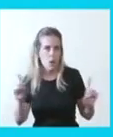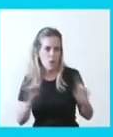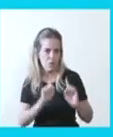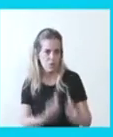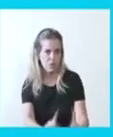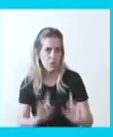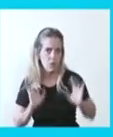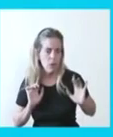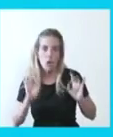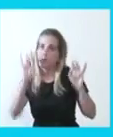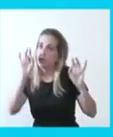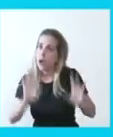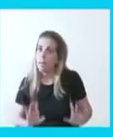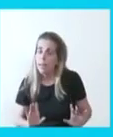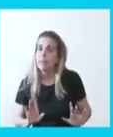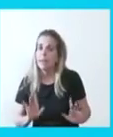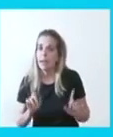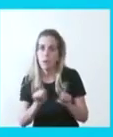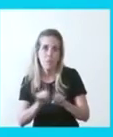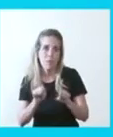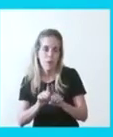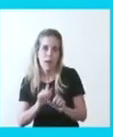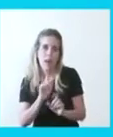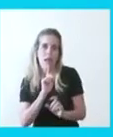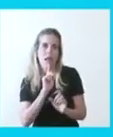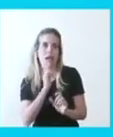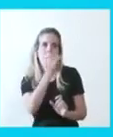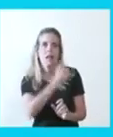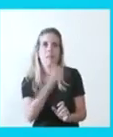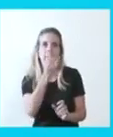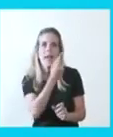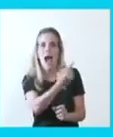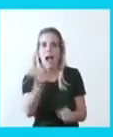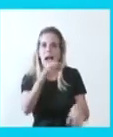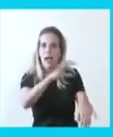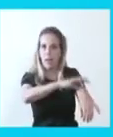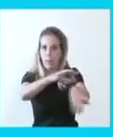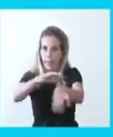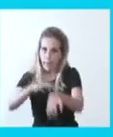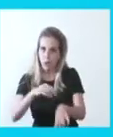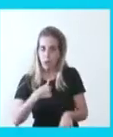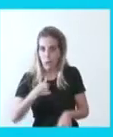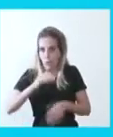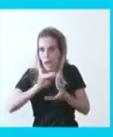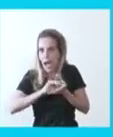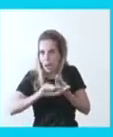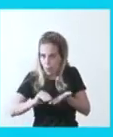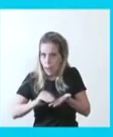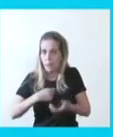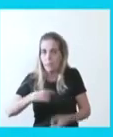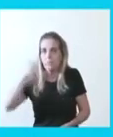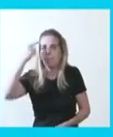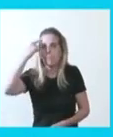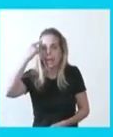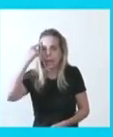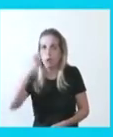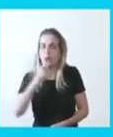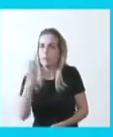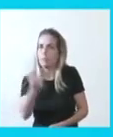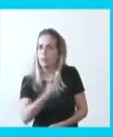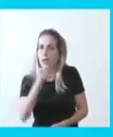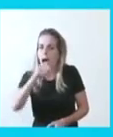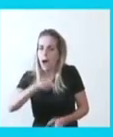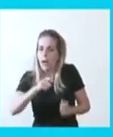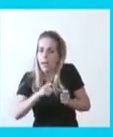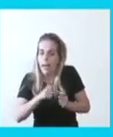Simplemente, como le dije a los médicos con mi lógica de abogado, yo pienso que si atacamos el problema de chiquito,